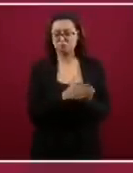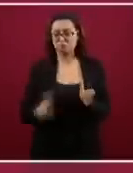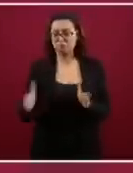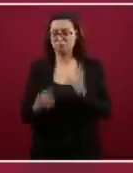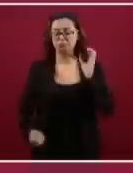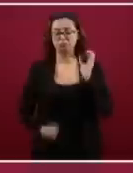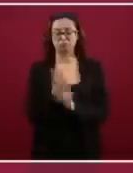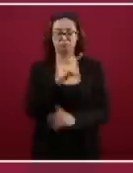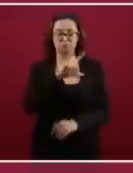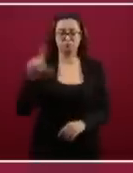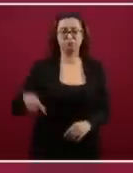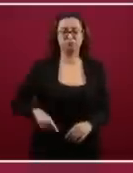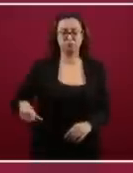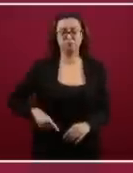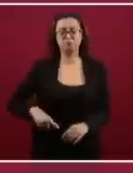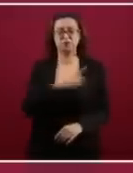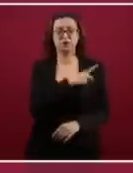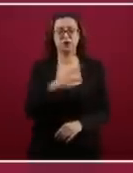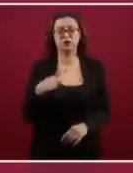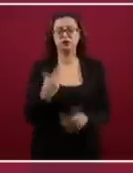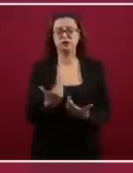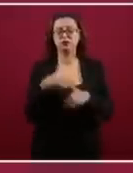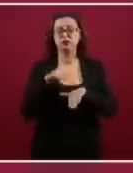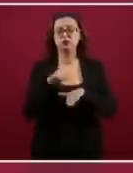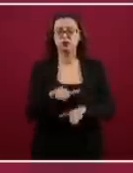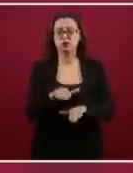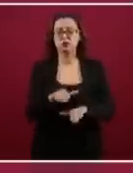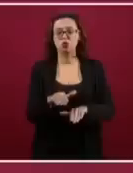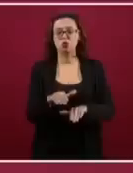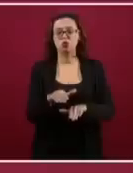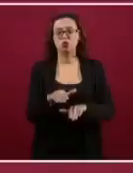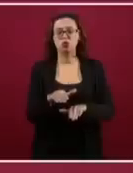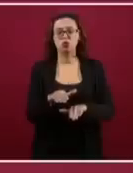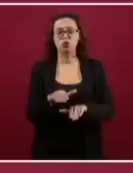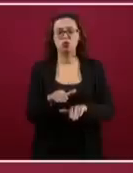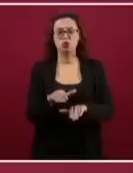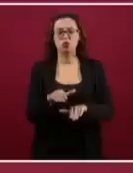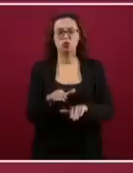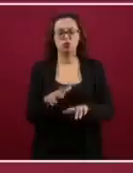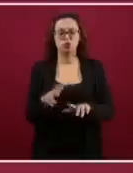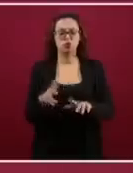nuevo gobierno, sobre la protección y